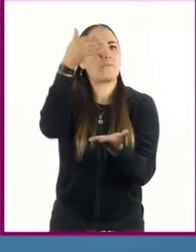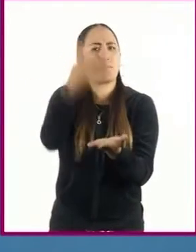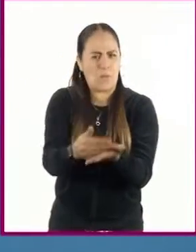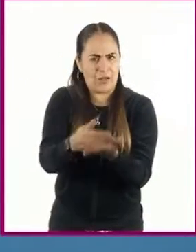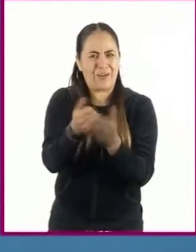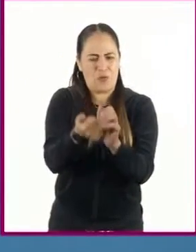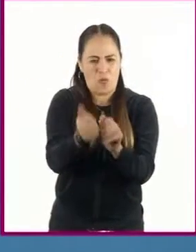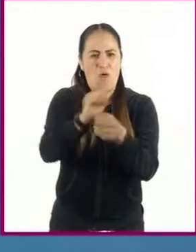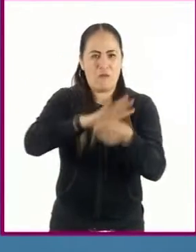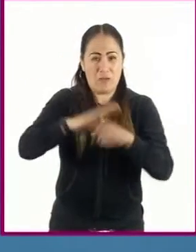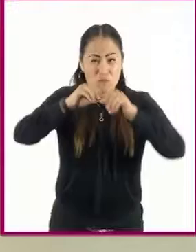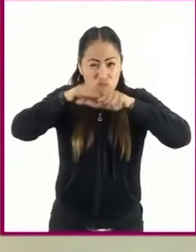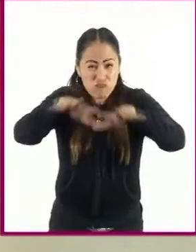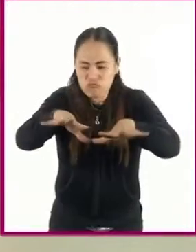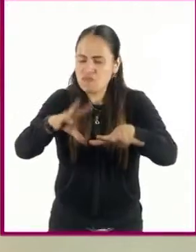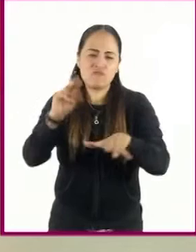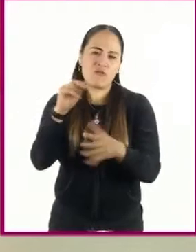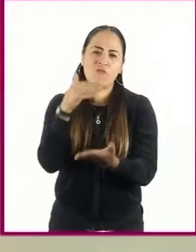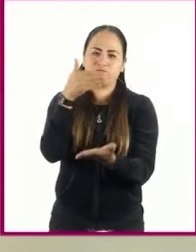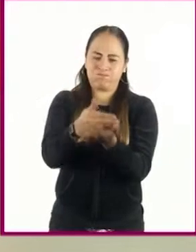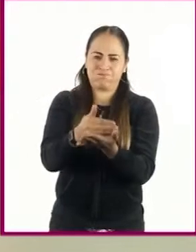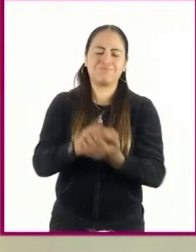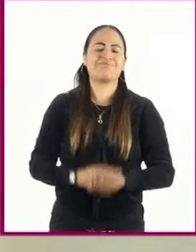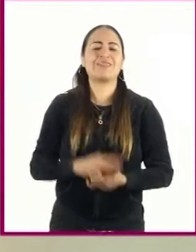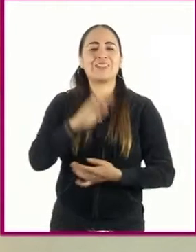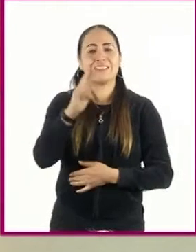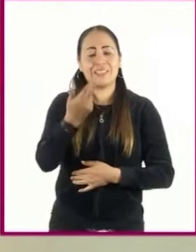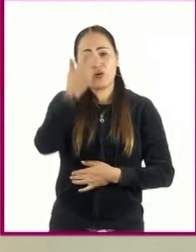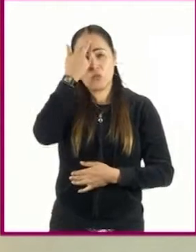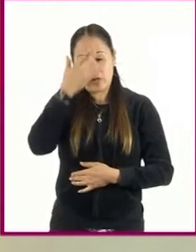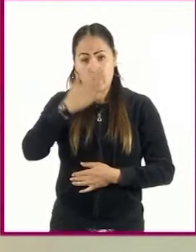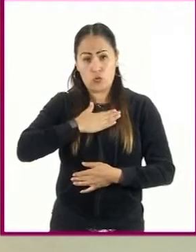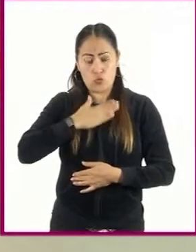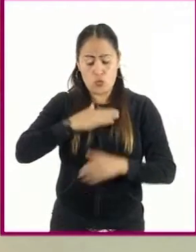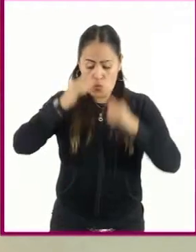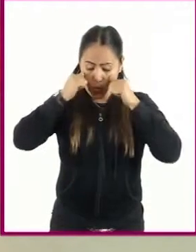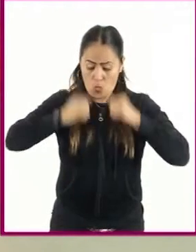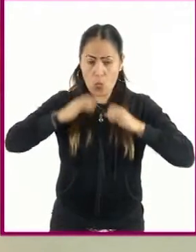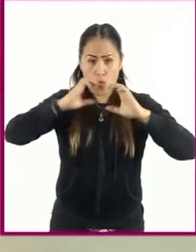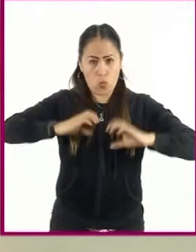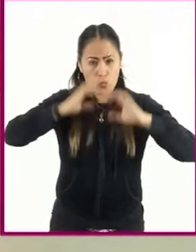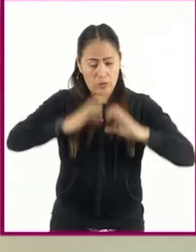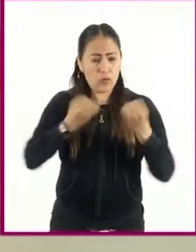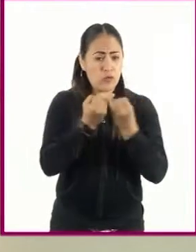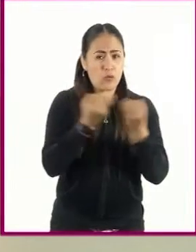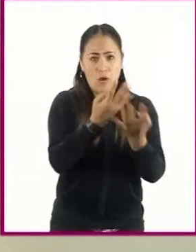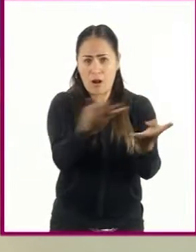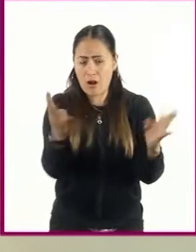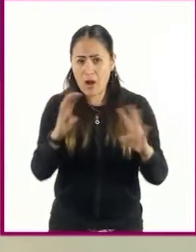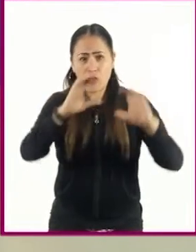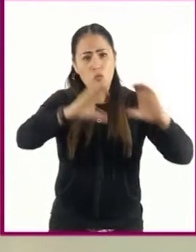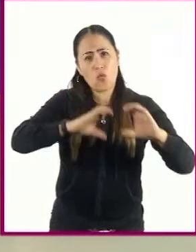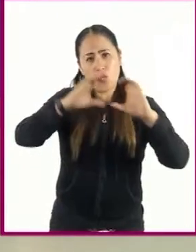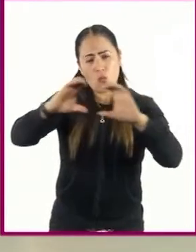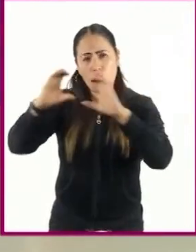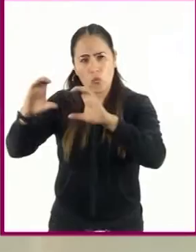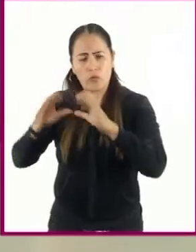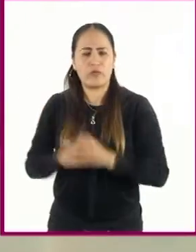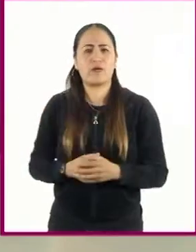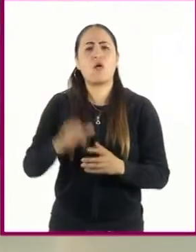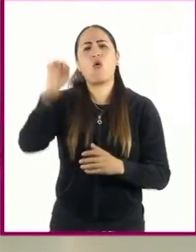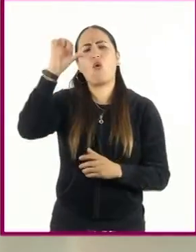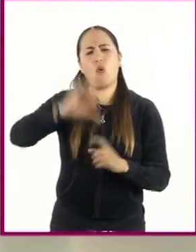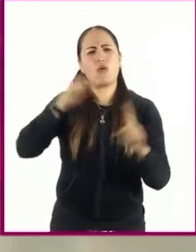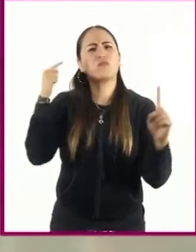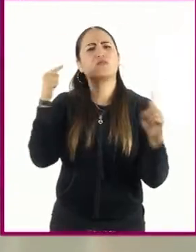la propagación del virus. Recuerden, si me cuido yo, cuido a las y los demás. El propósito de